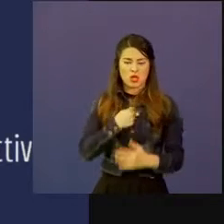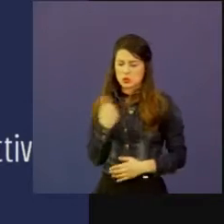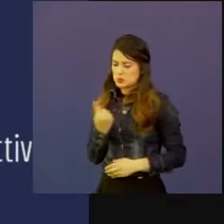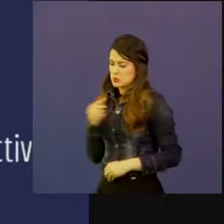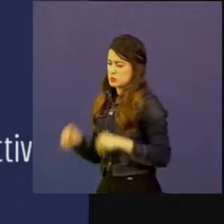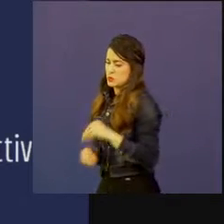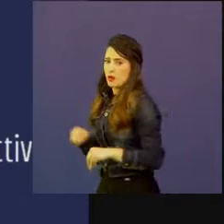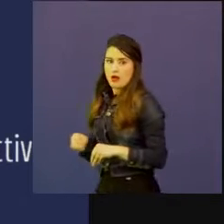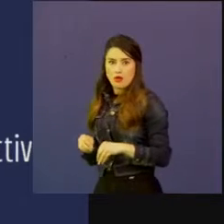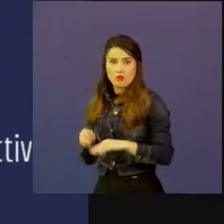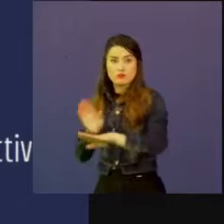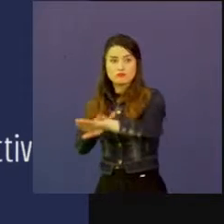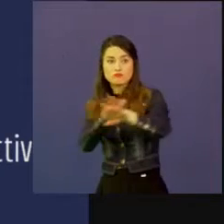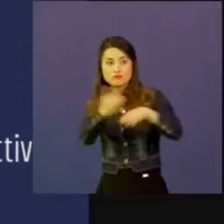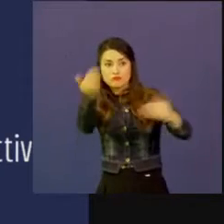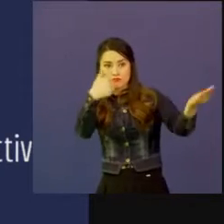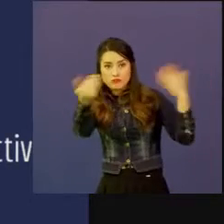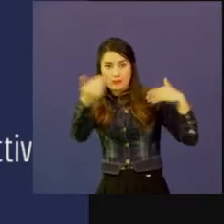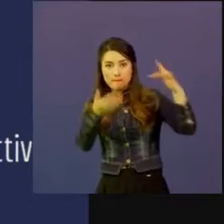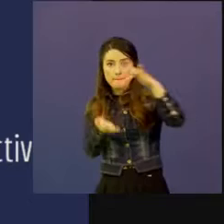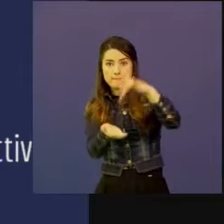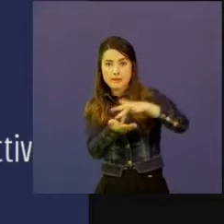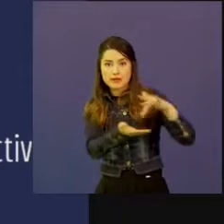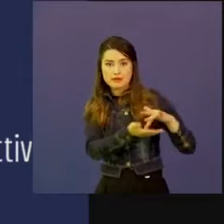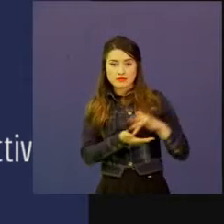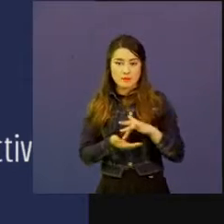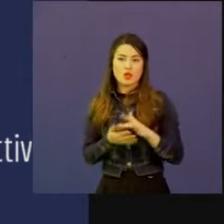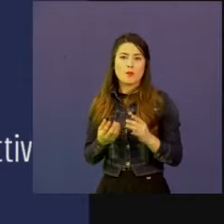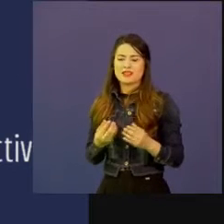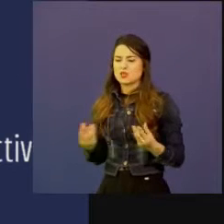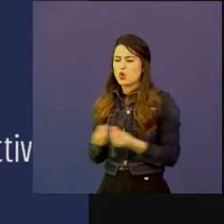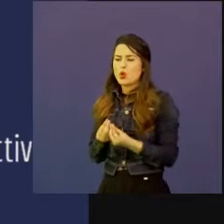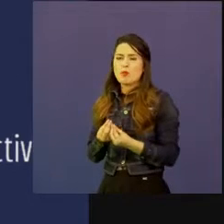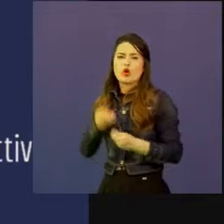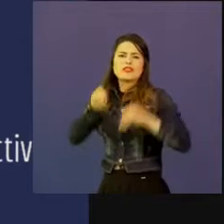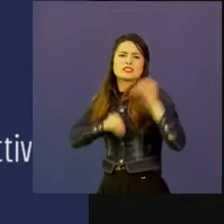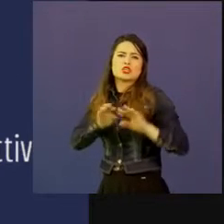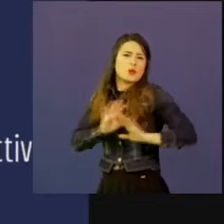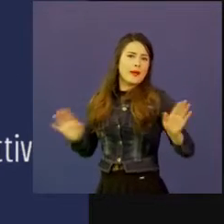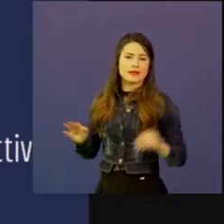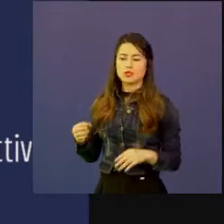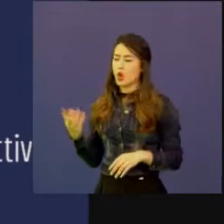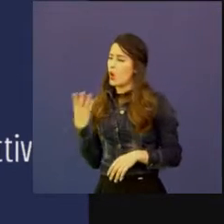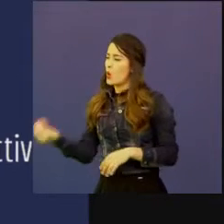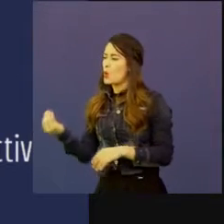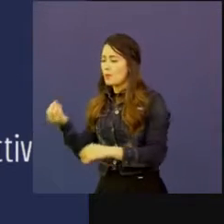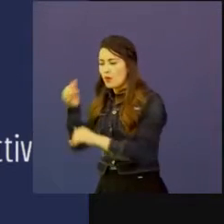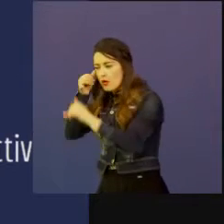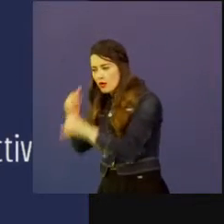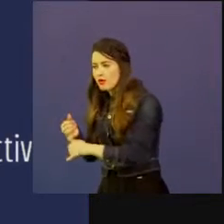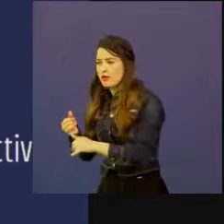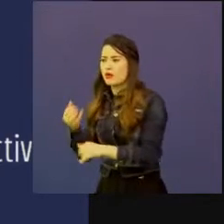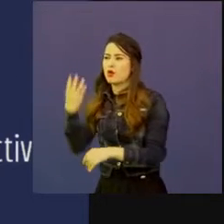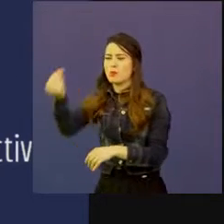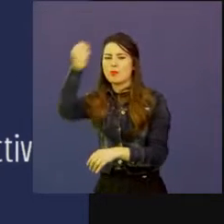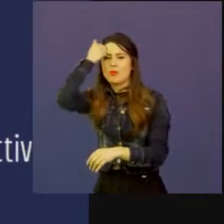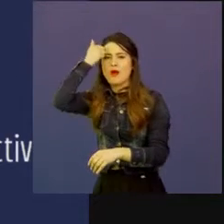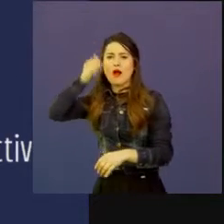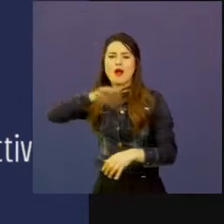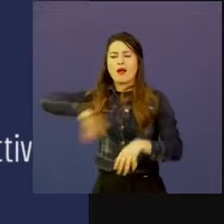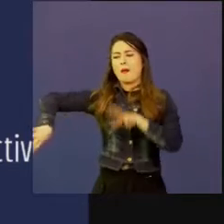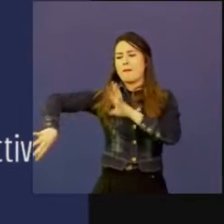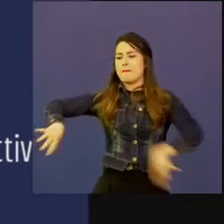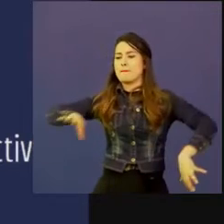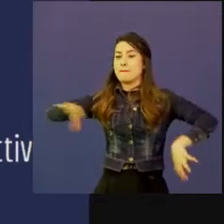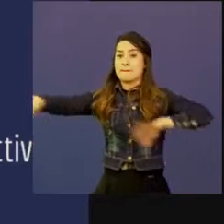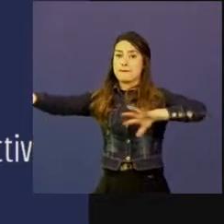en adelante en grupo, es decir, no podemos trabajar solo los diseñadores, solo los ingenieros, solo los programadores, no, debemos vincular a los profesores durante